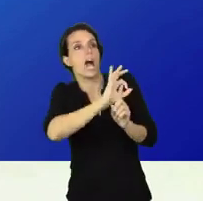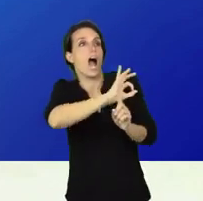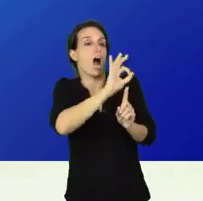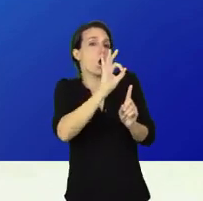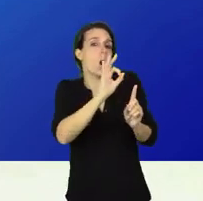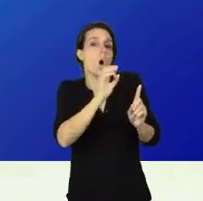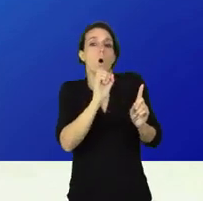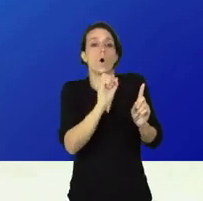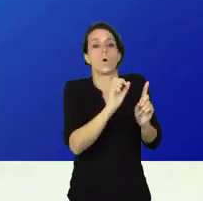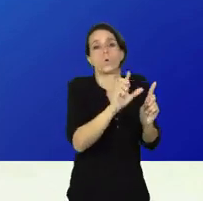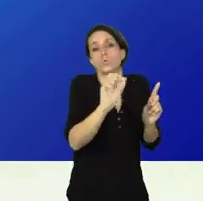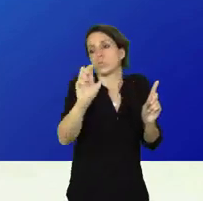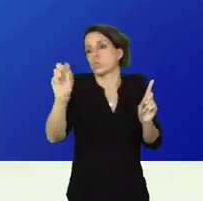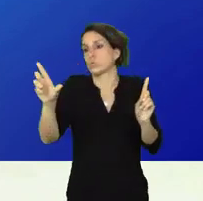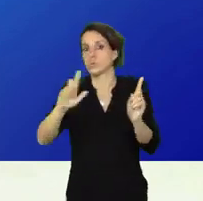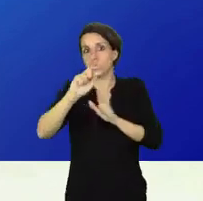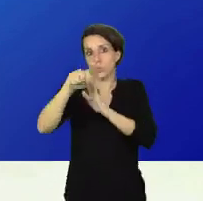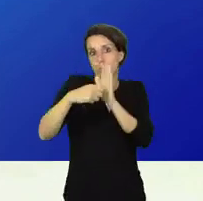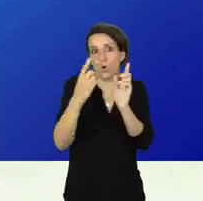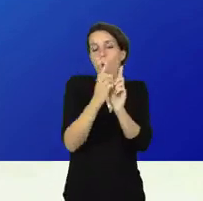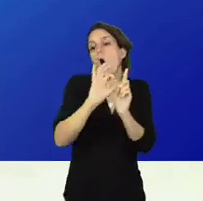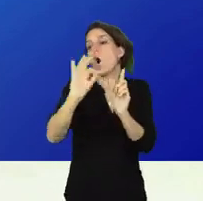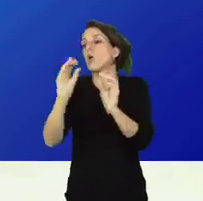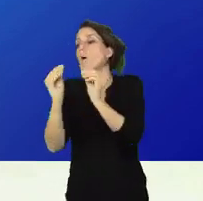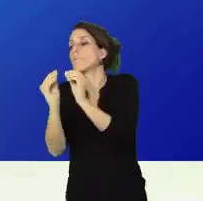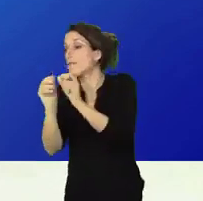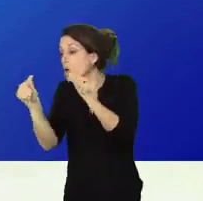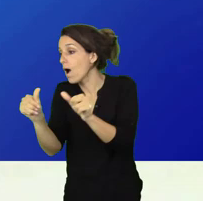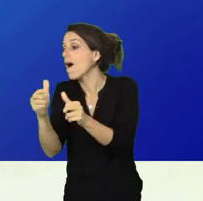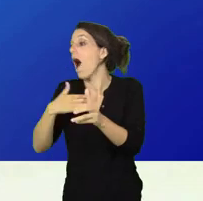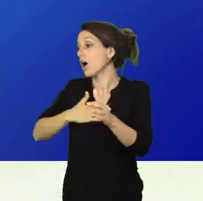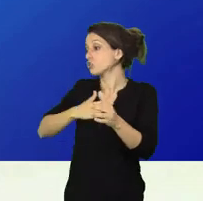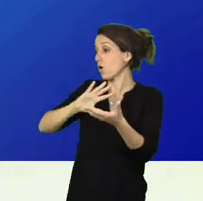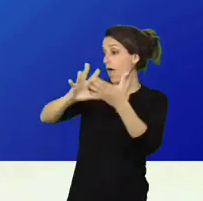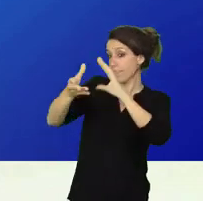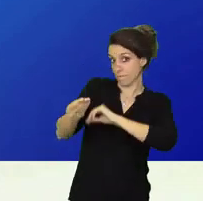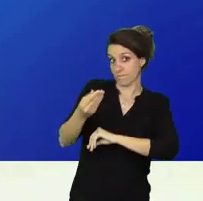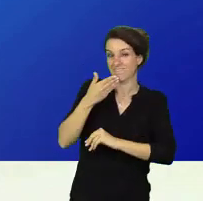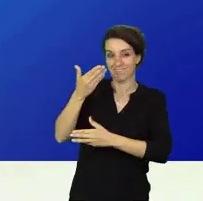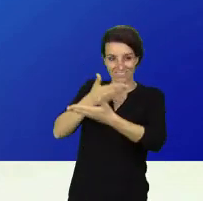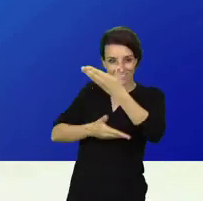universidad, cortometrajes que ellos mismos habían hecho o que habían hecho otros estudiantes compañeros.